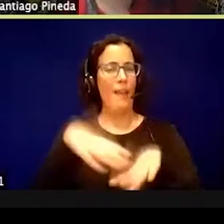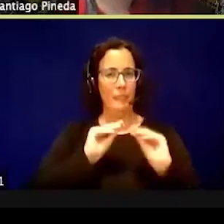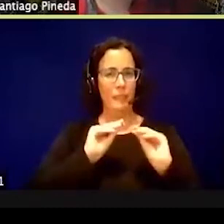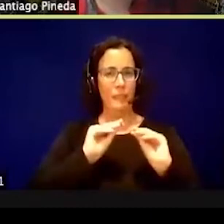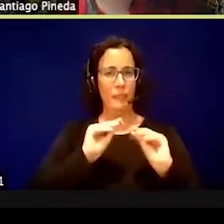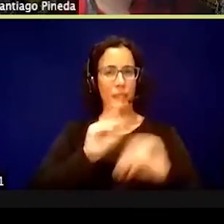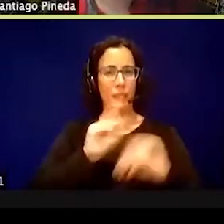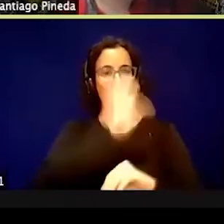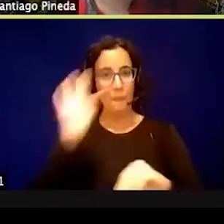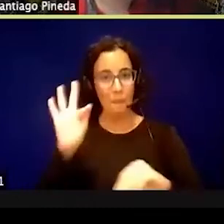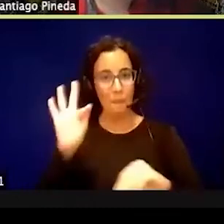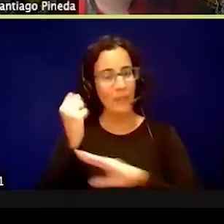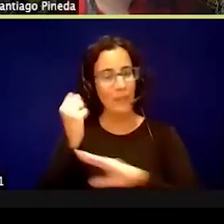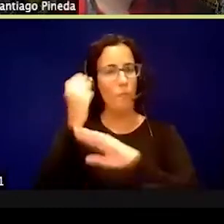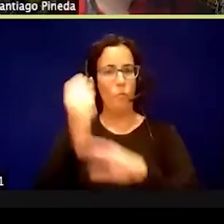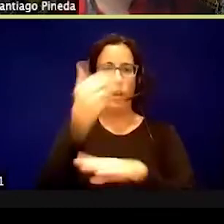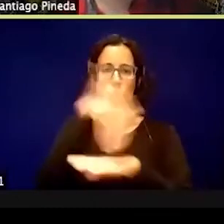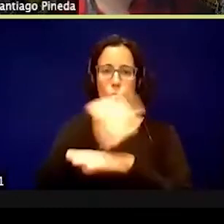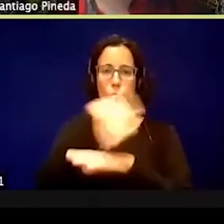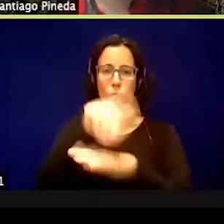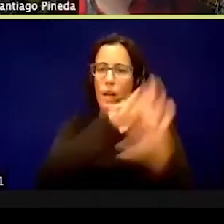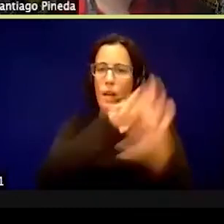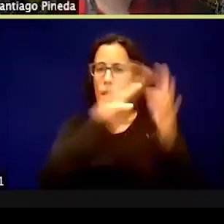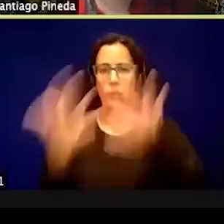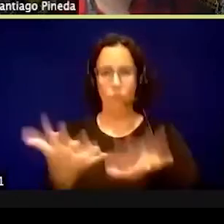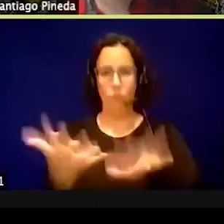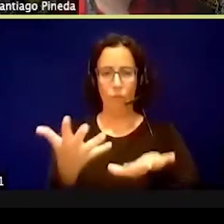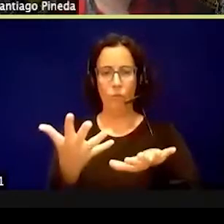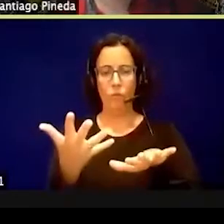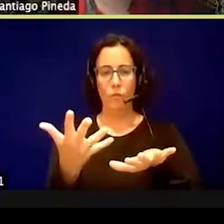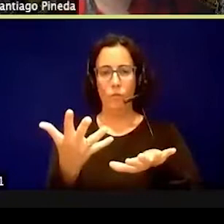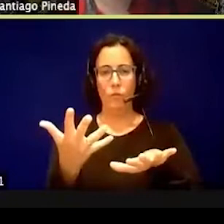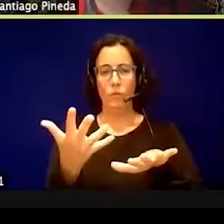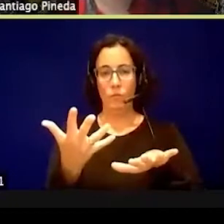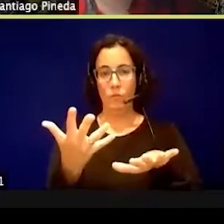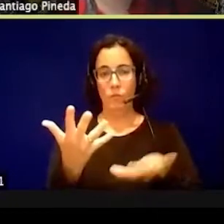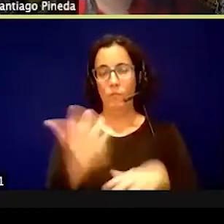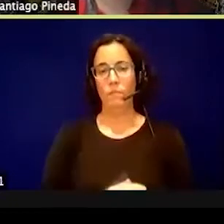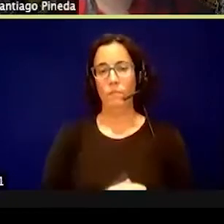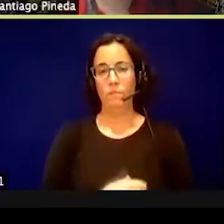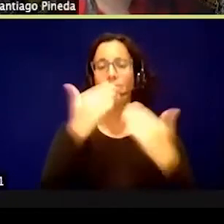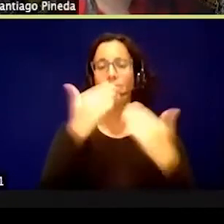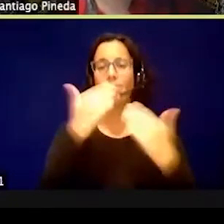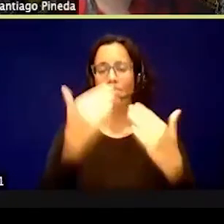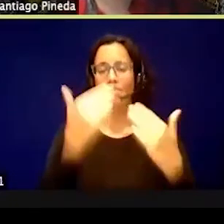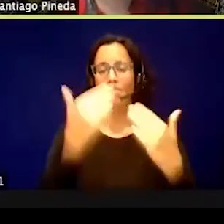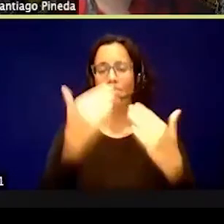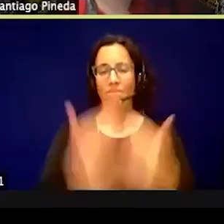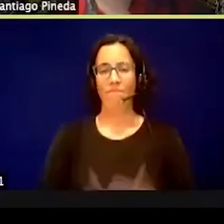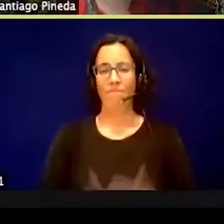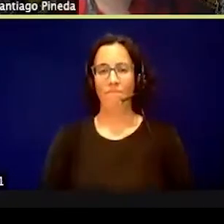esta transformación urbana dentro de este cielo urbano. Gracias.